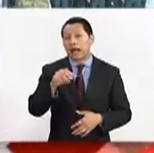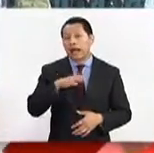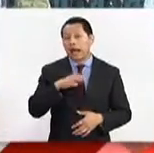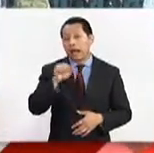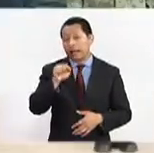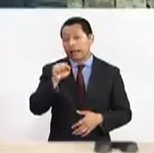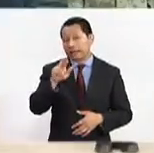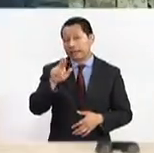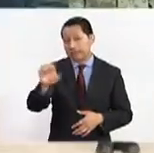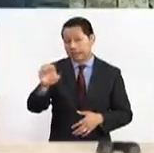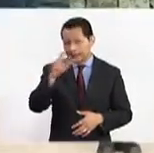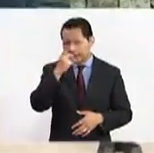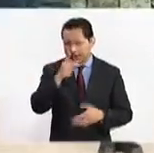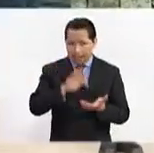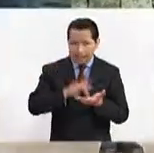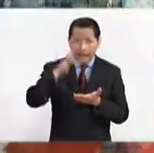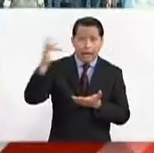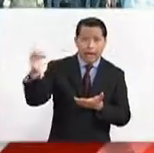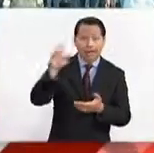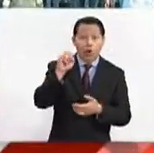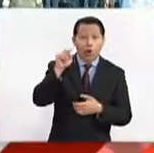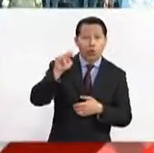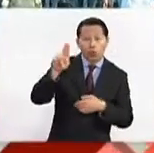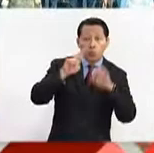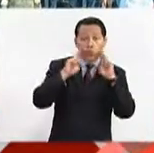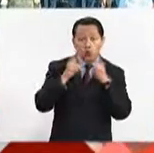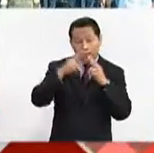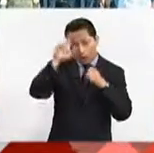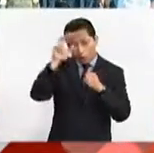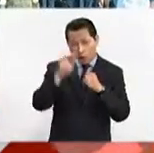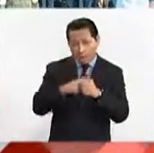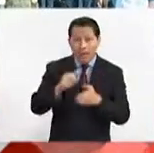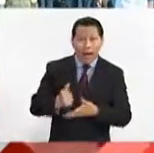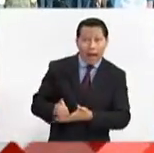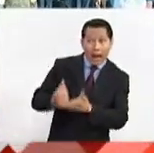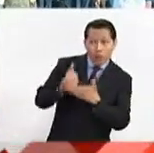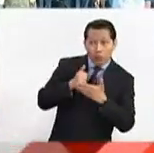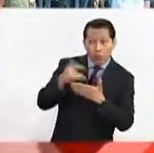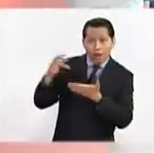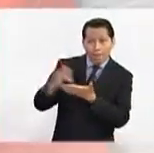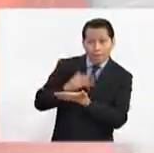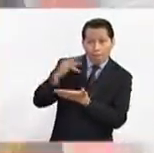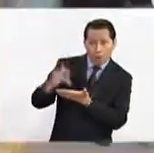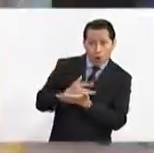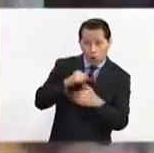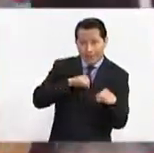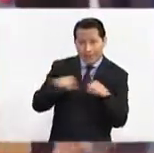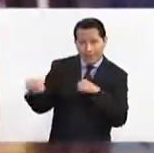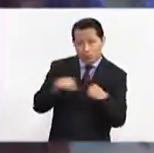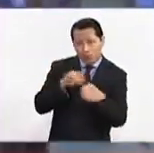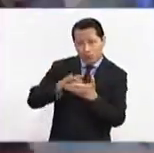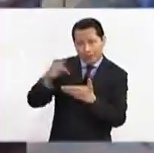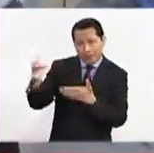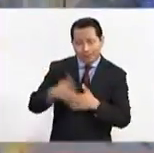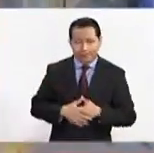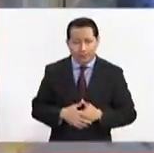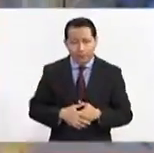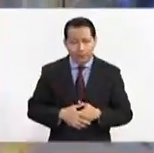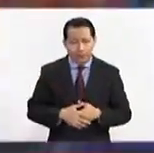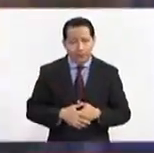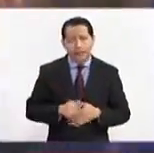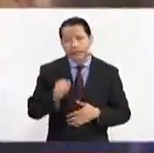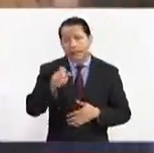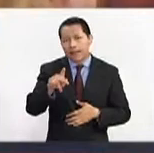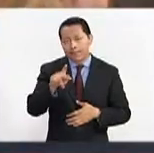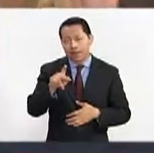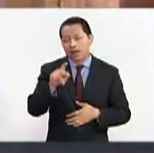Relaciones Exteriores agradece a la ONU y a la Unión Europea por la ayuda después del sismo. El secretario de Educación